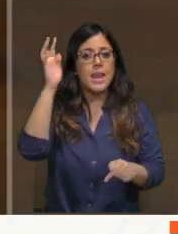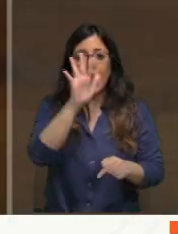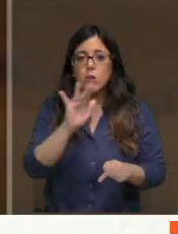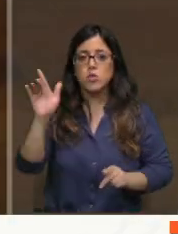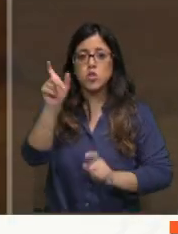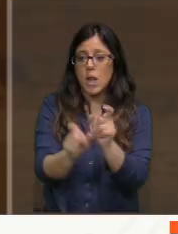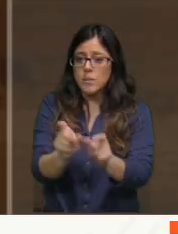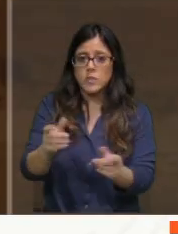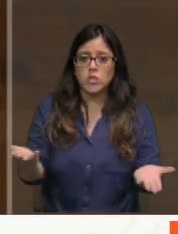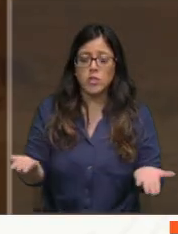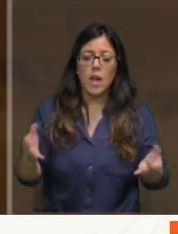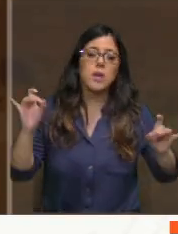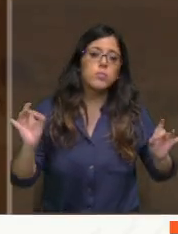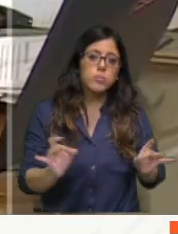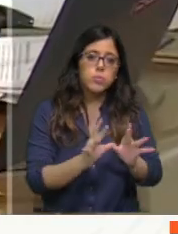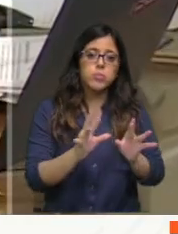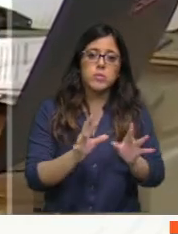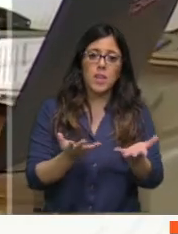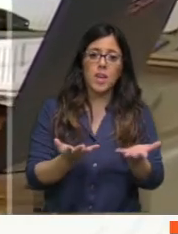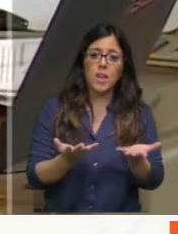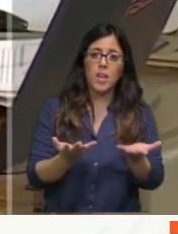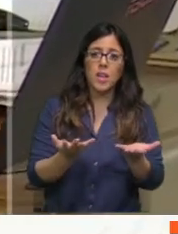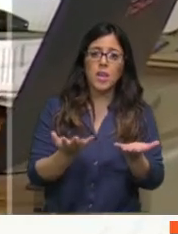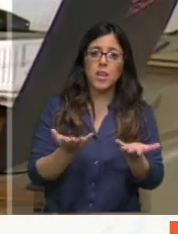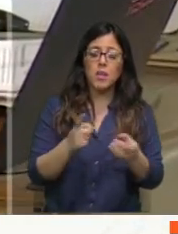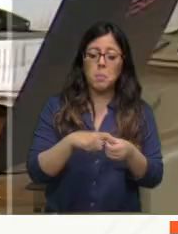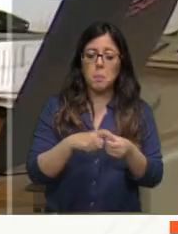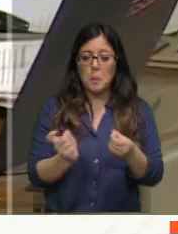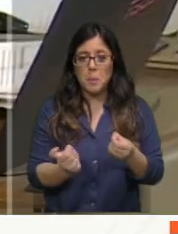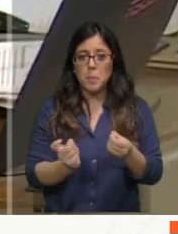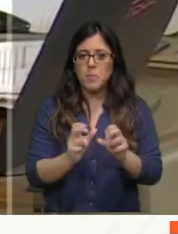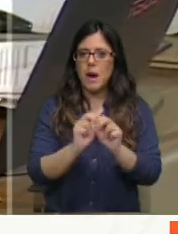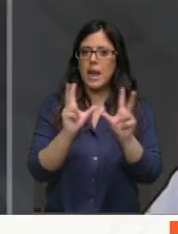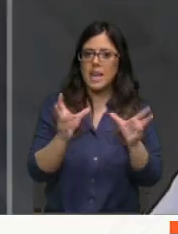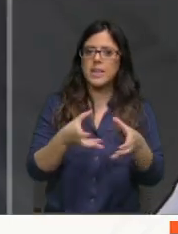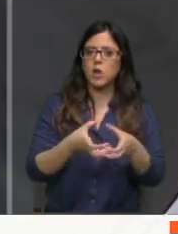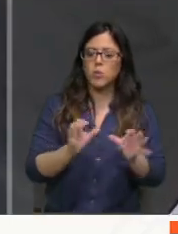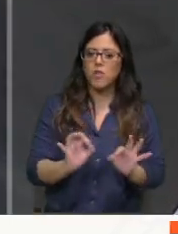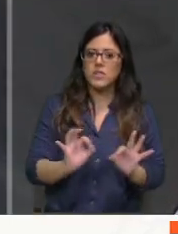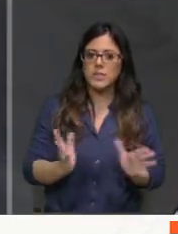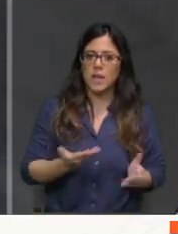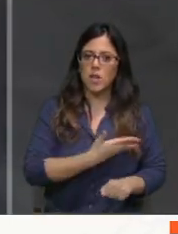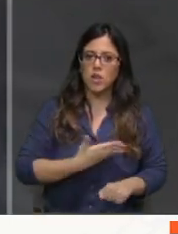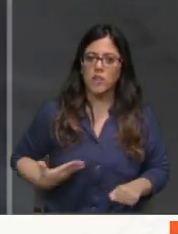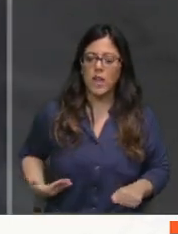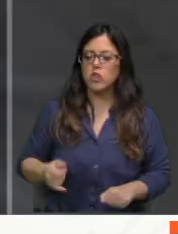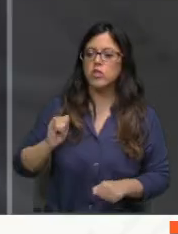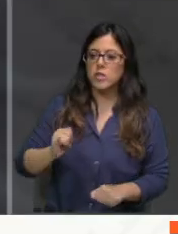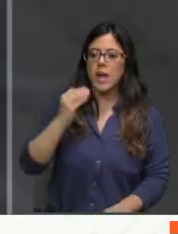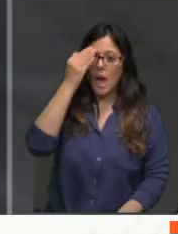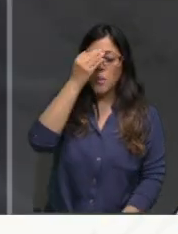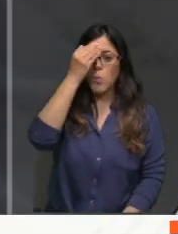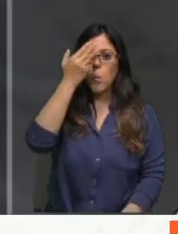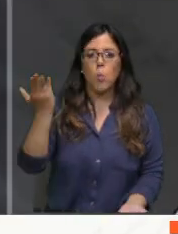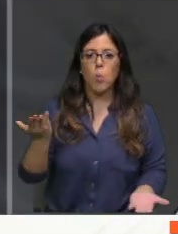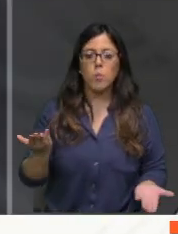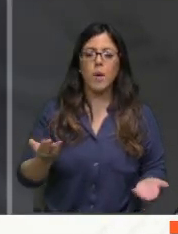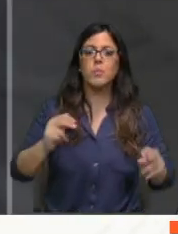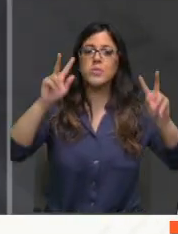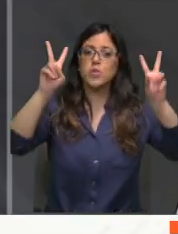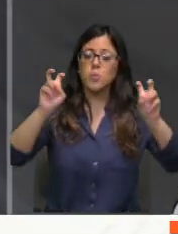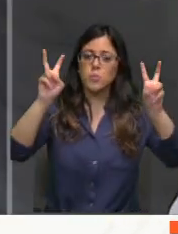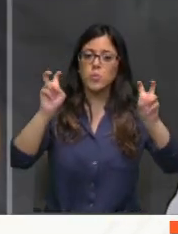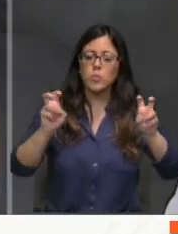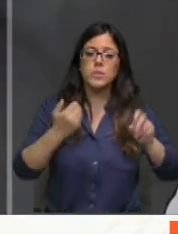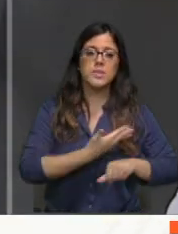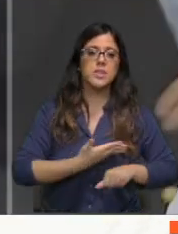la gente la posibilidad de descuelgue se enciende las alertas en el oficialismo Y claro que preocupa porque se supone Digamos